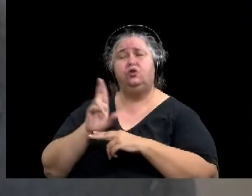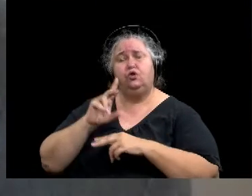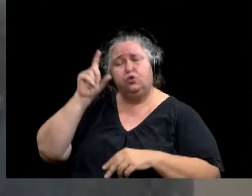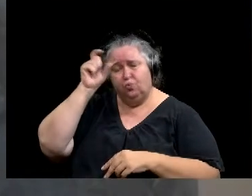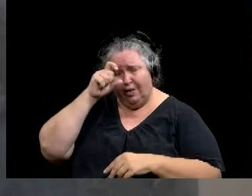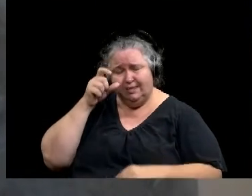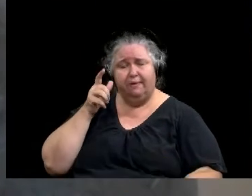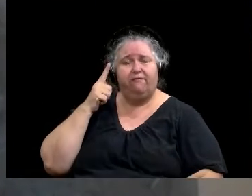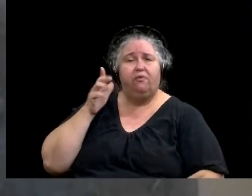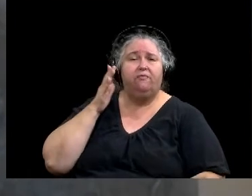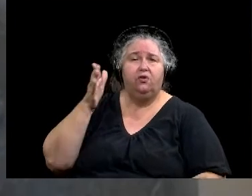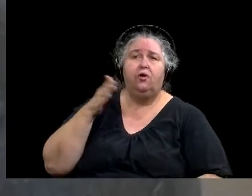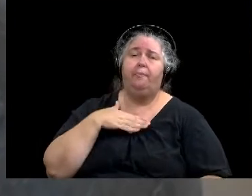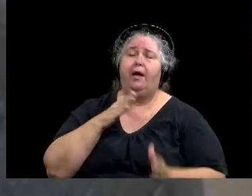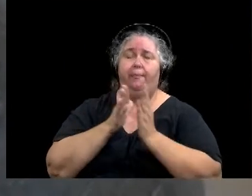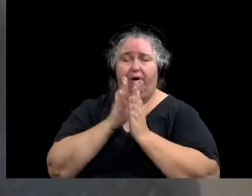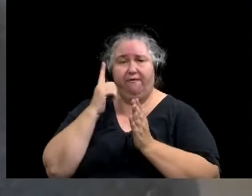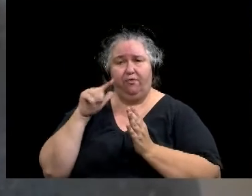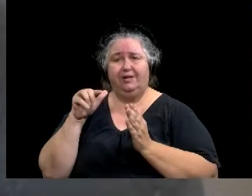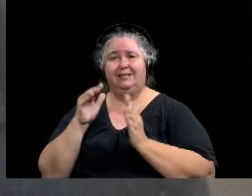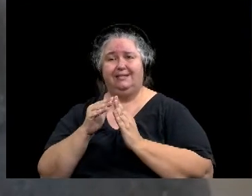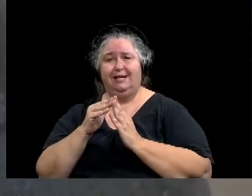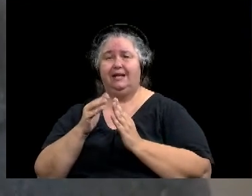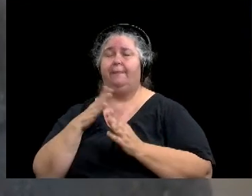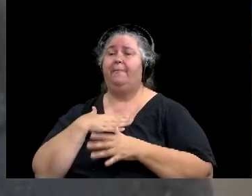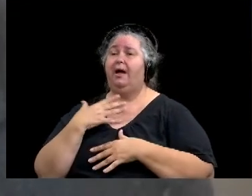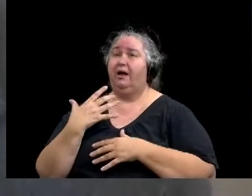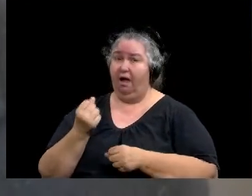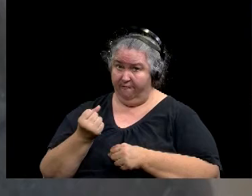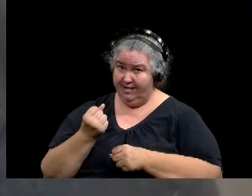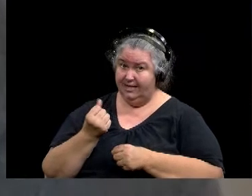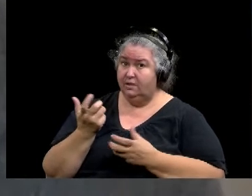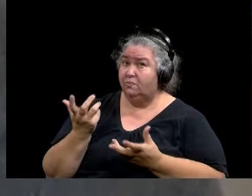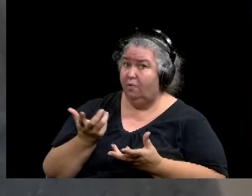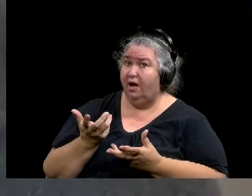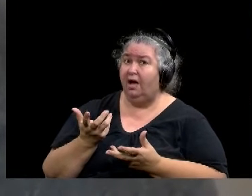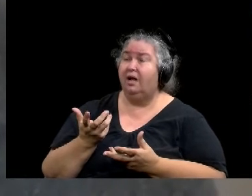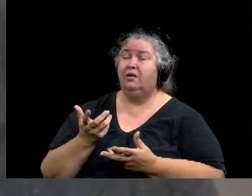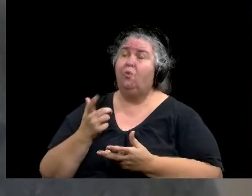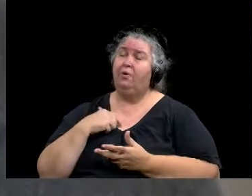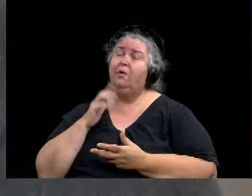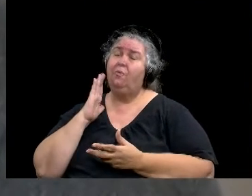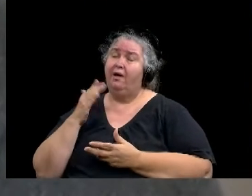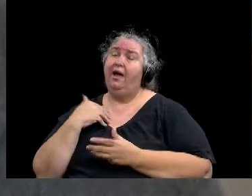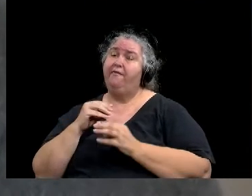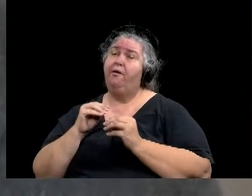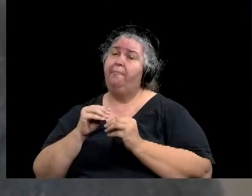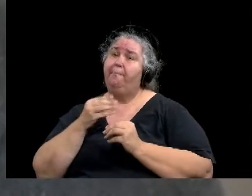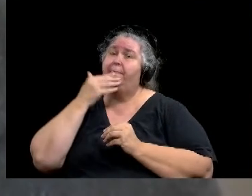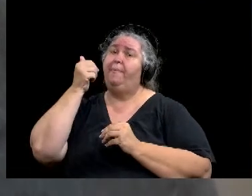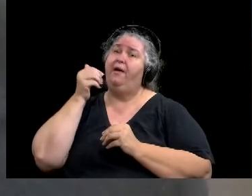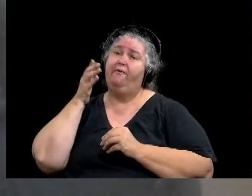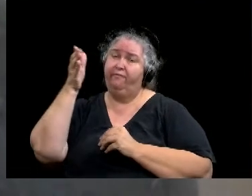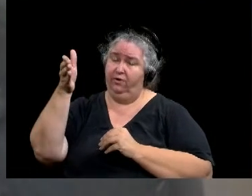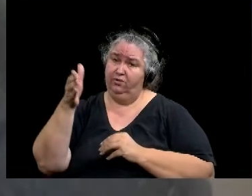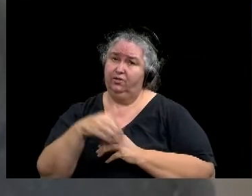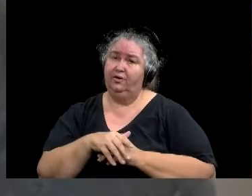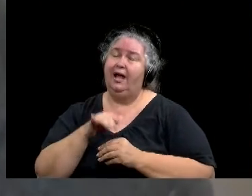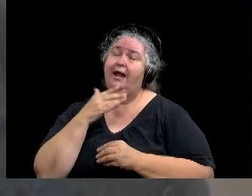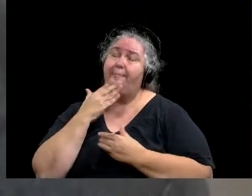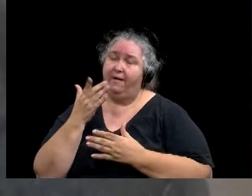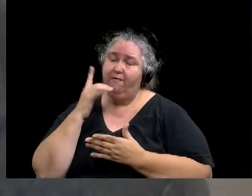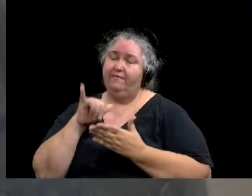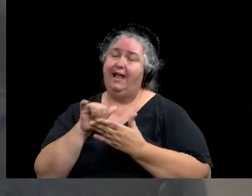miedo en mis oraciones para esta comunidad en nuestras ciudades